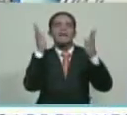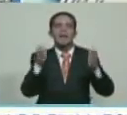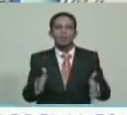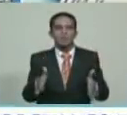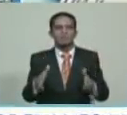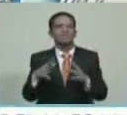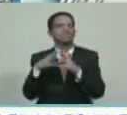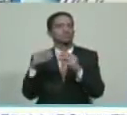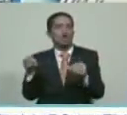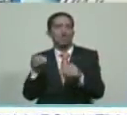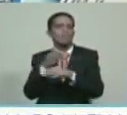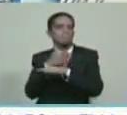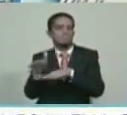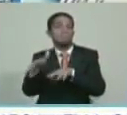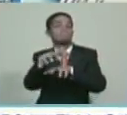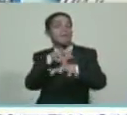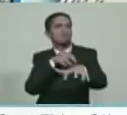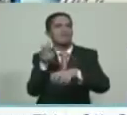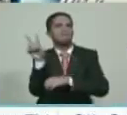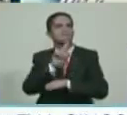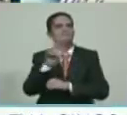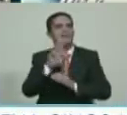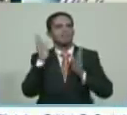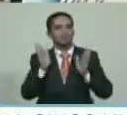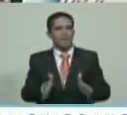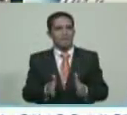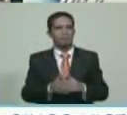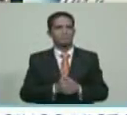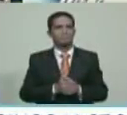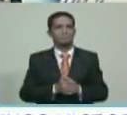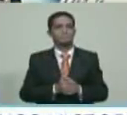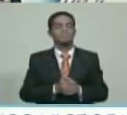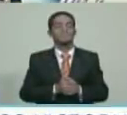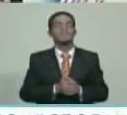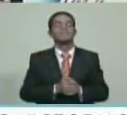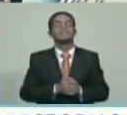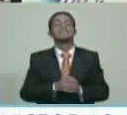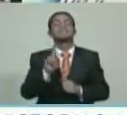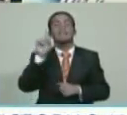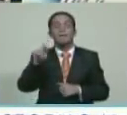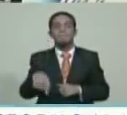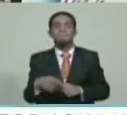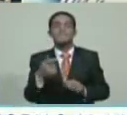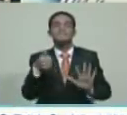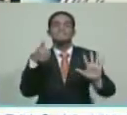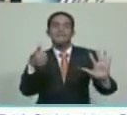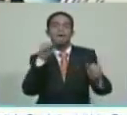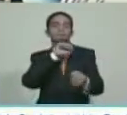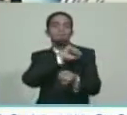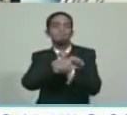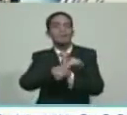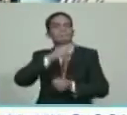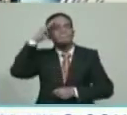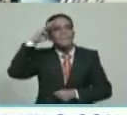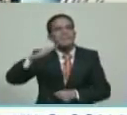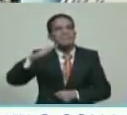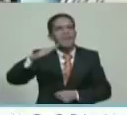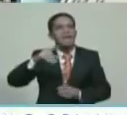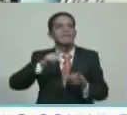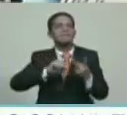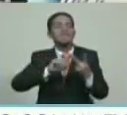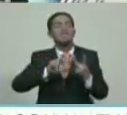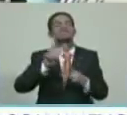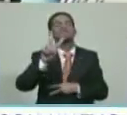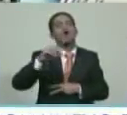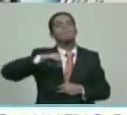venezolano. Asimismo, por estos casos se han detenido 6 funcionarios militares y 2 funcionarios